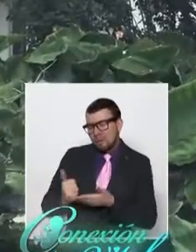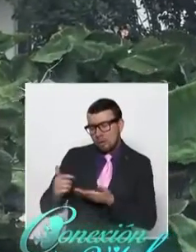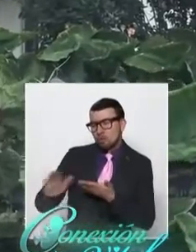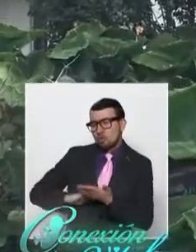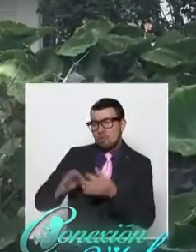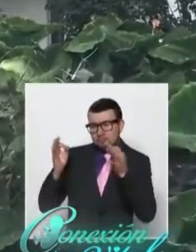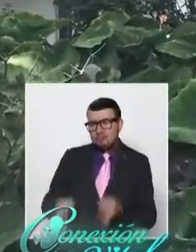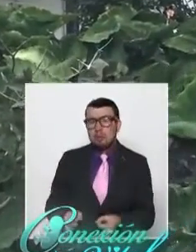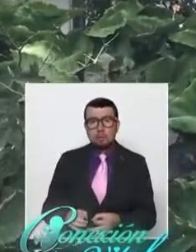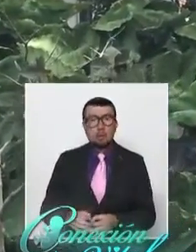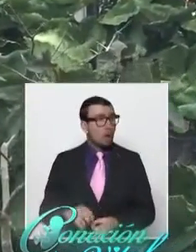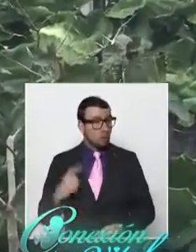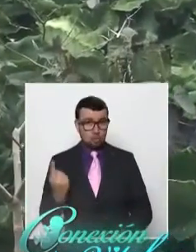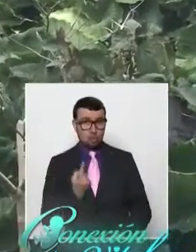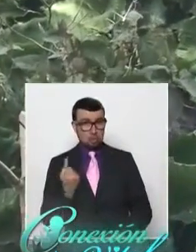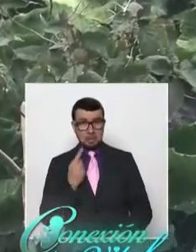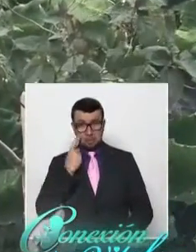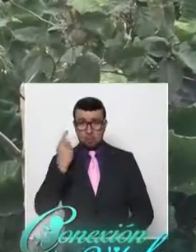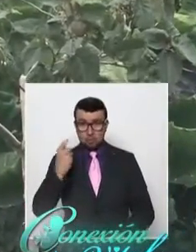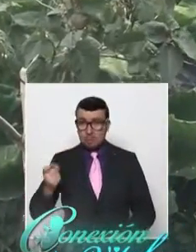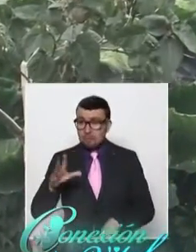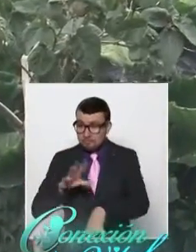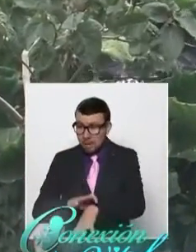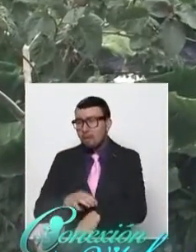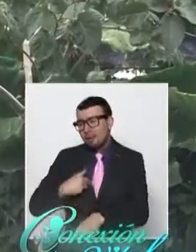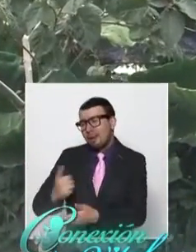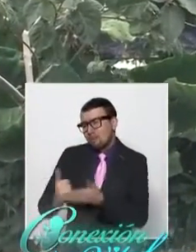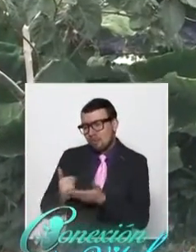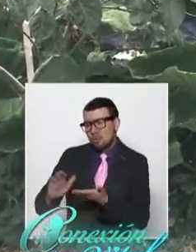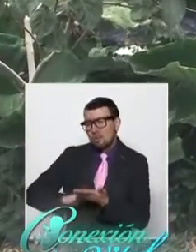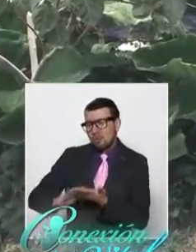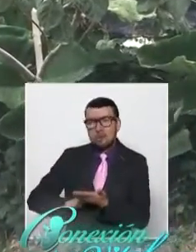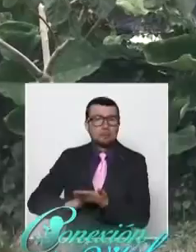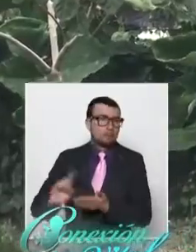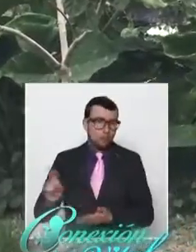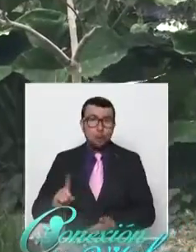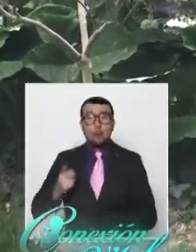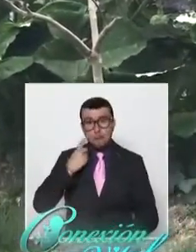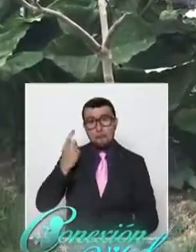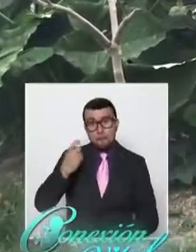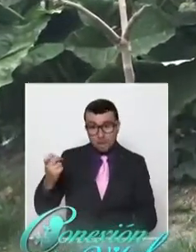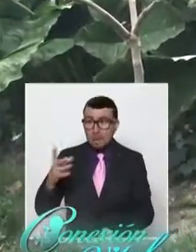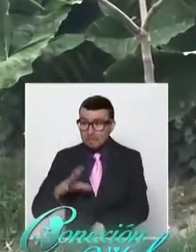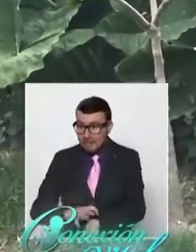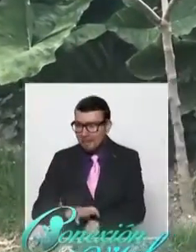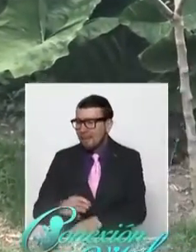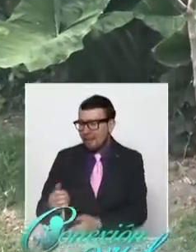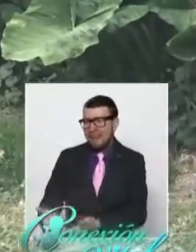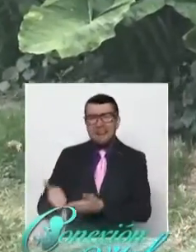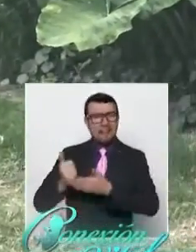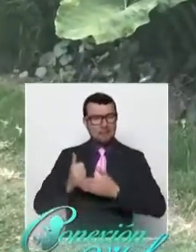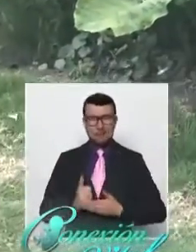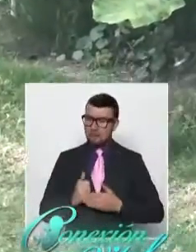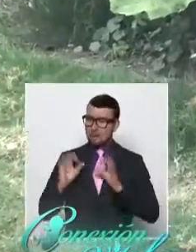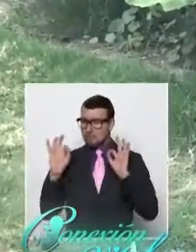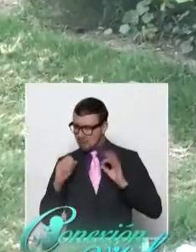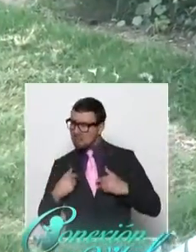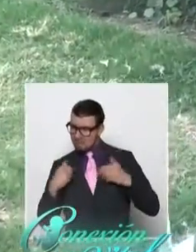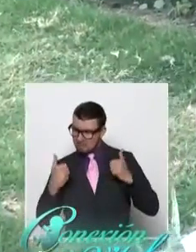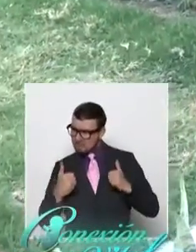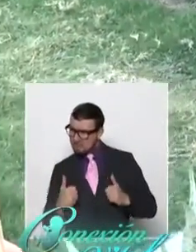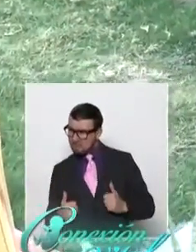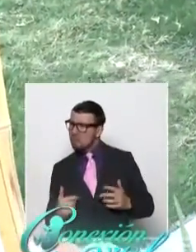no busque solo a su médico en un son de cura. Busque al médico para que el médico le